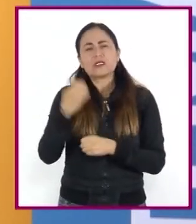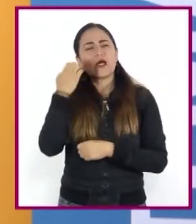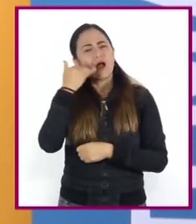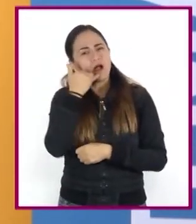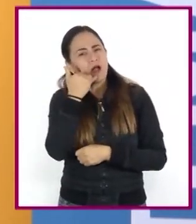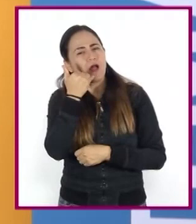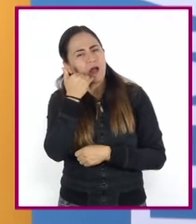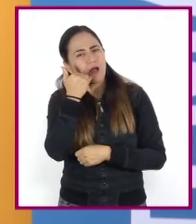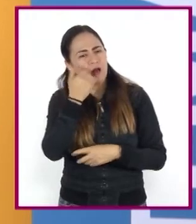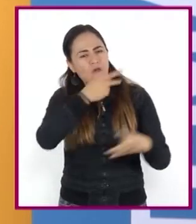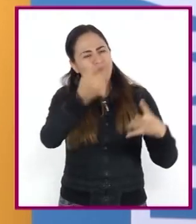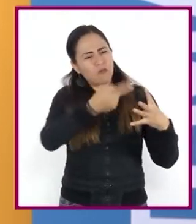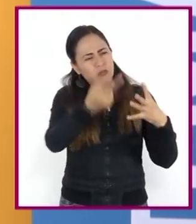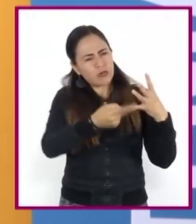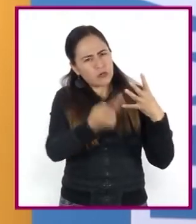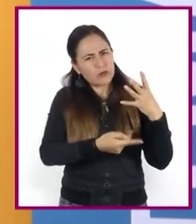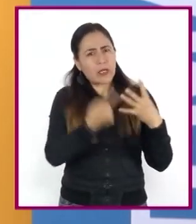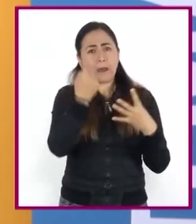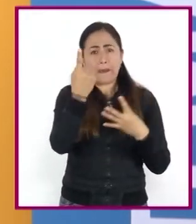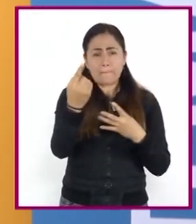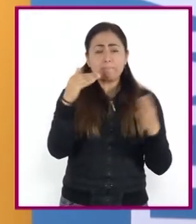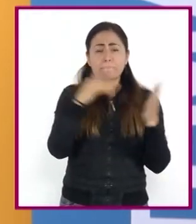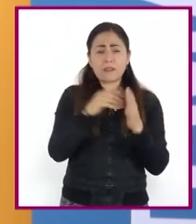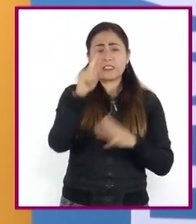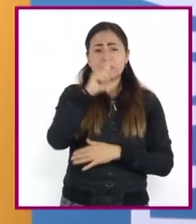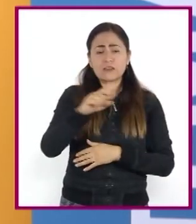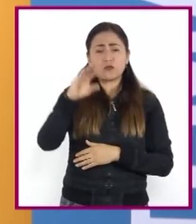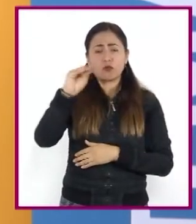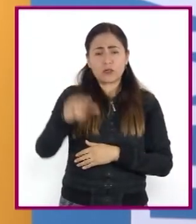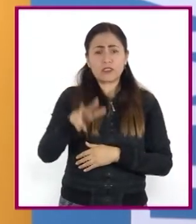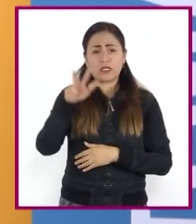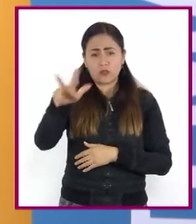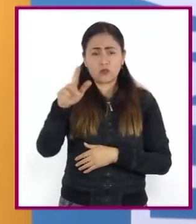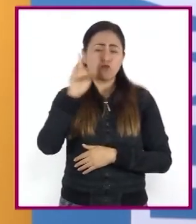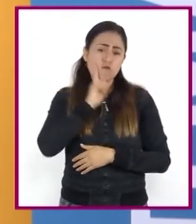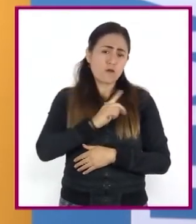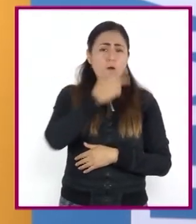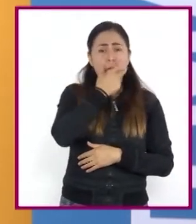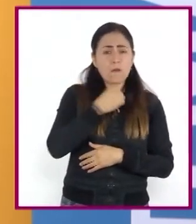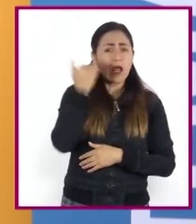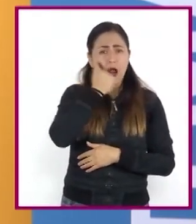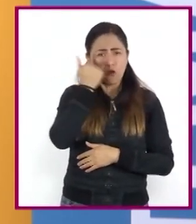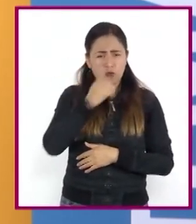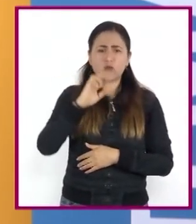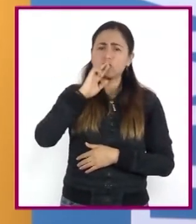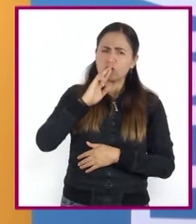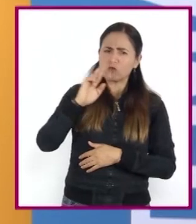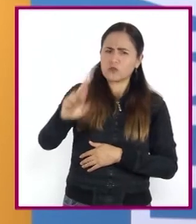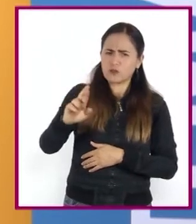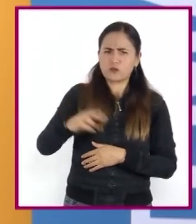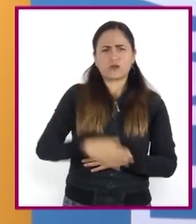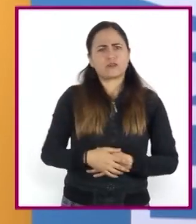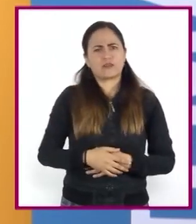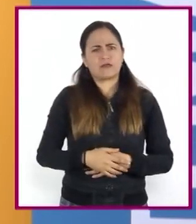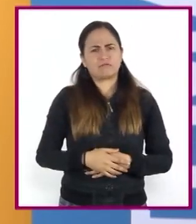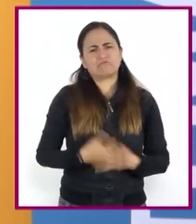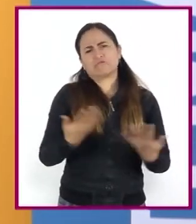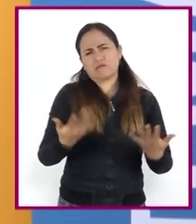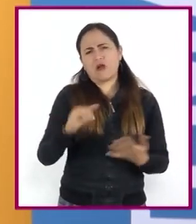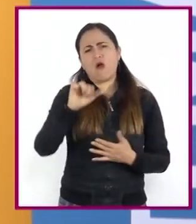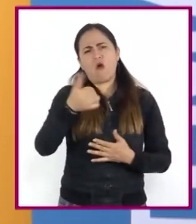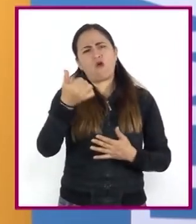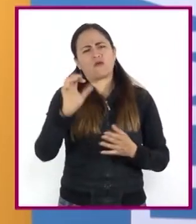y 1,198 estudiantes, entre alumnas y alumnos, la contestaron por este medio. ¿Cuál sería un buen método